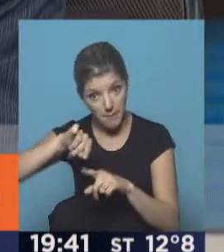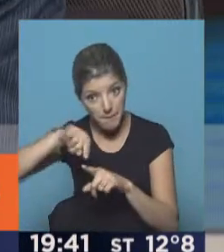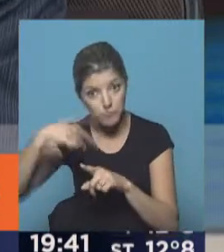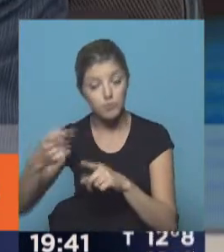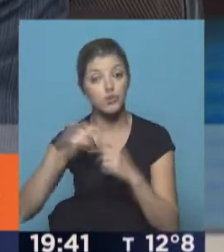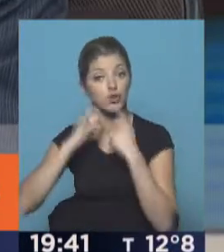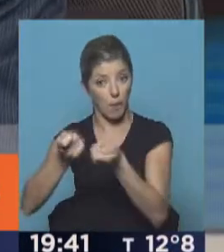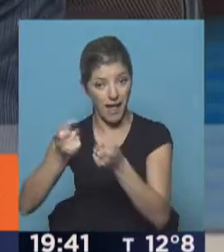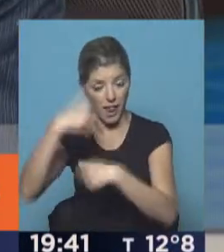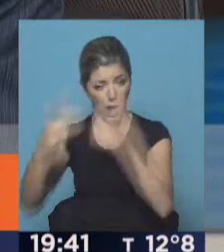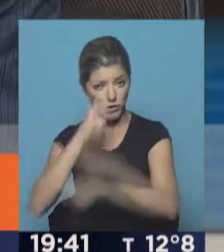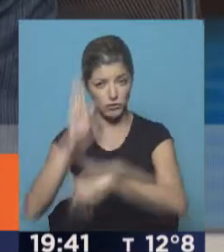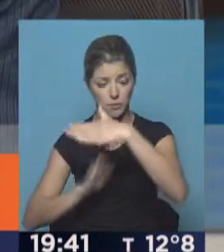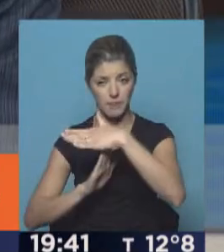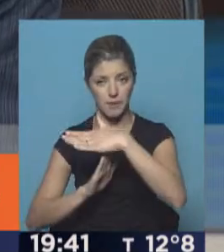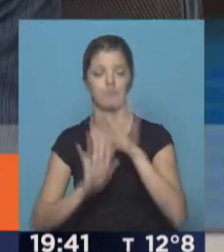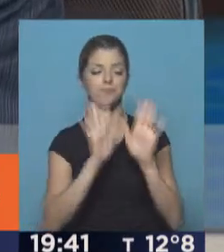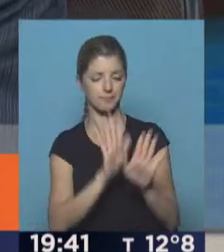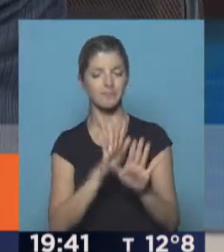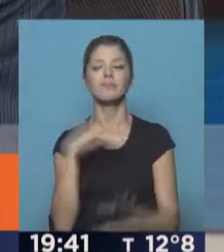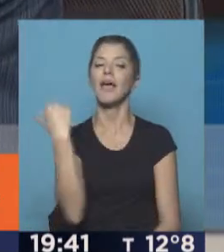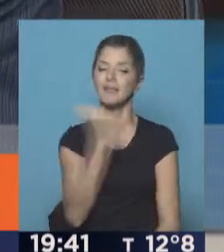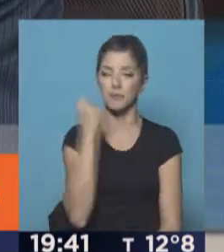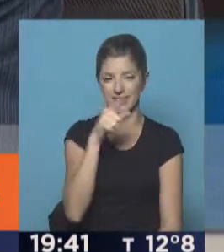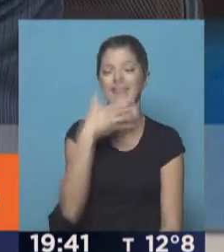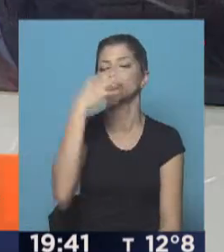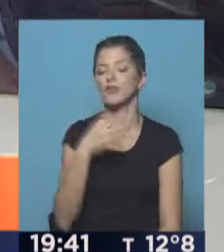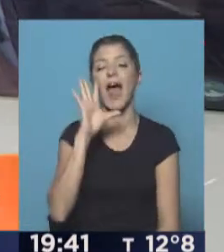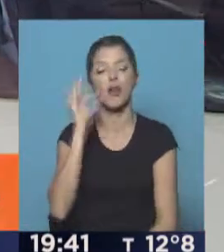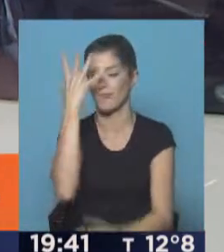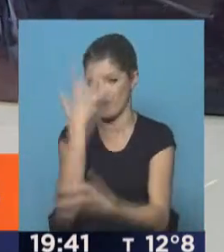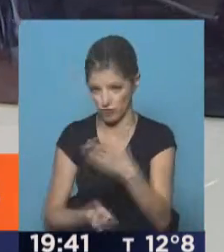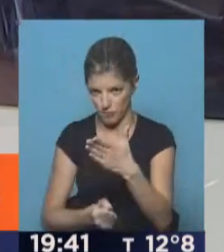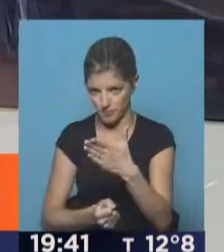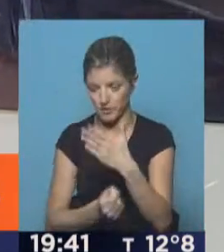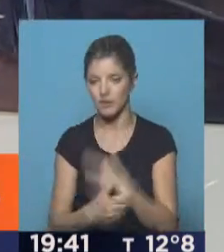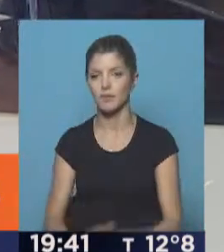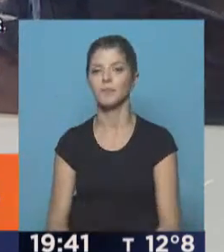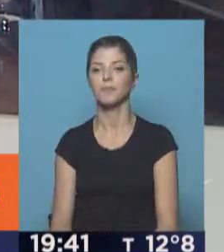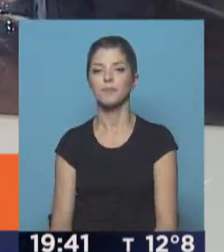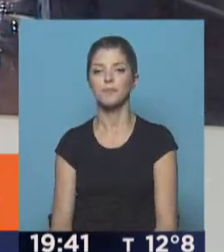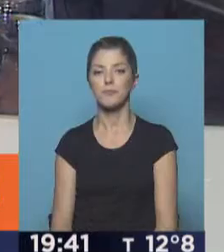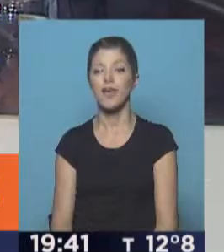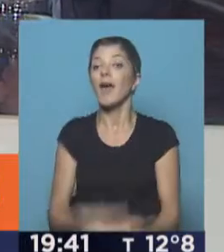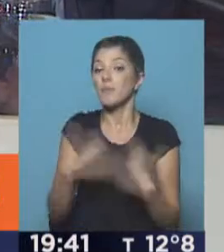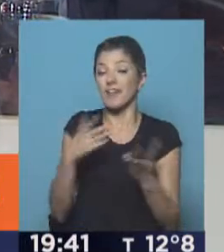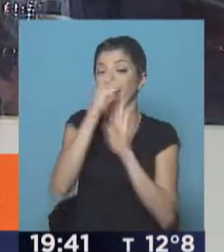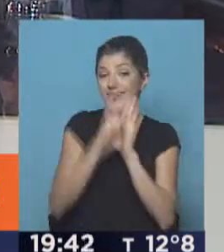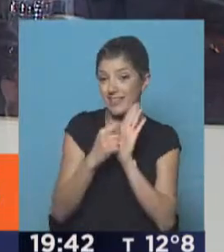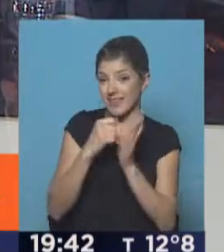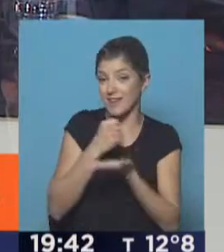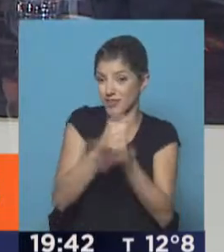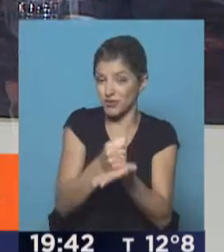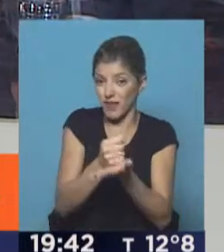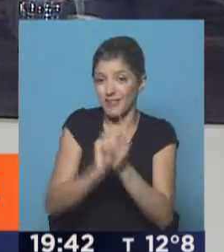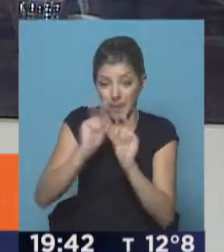necesario porque hubo una falla en ese fallo, valga la redundancia, que es que se deja sin efecto la tarifa social.